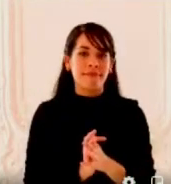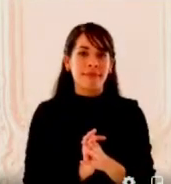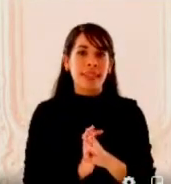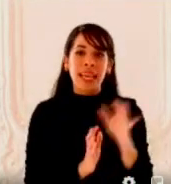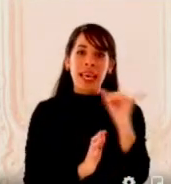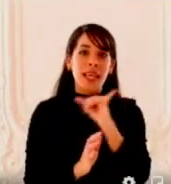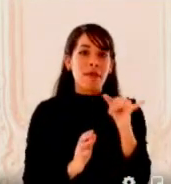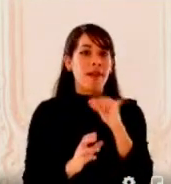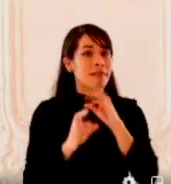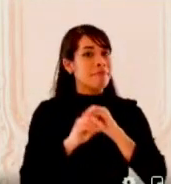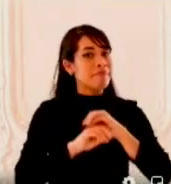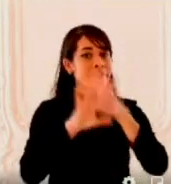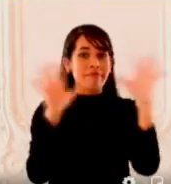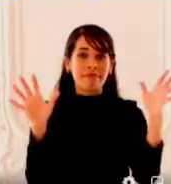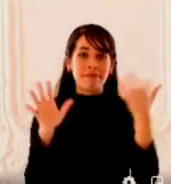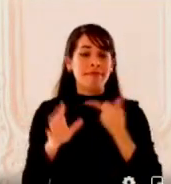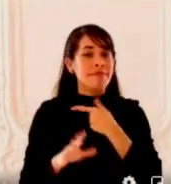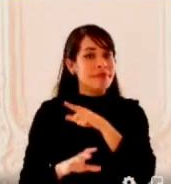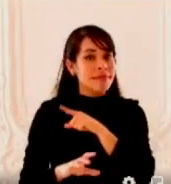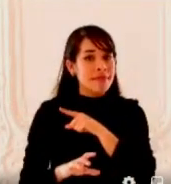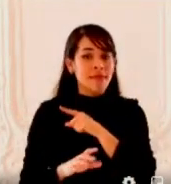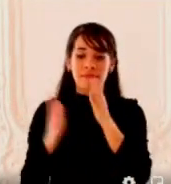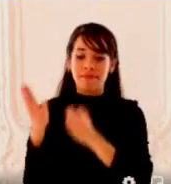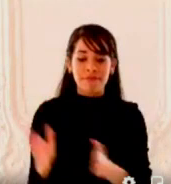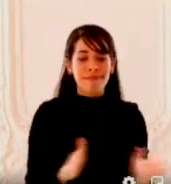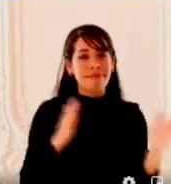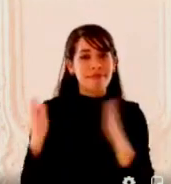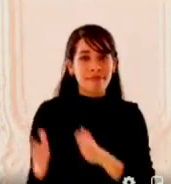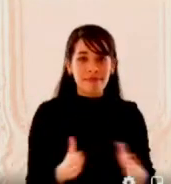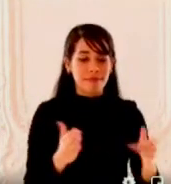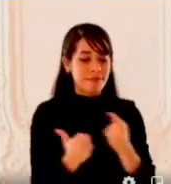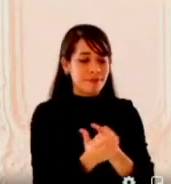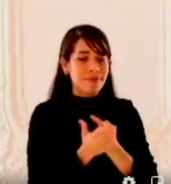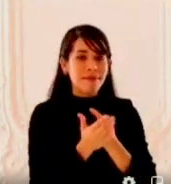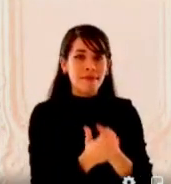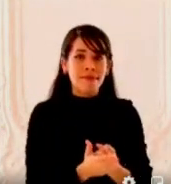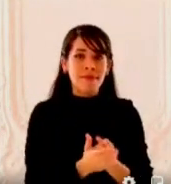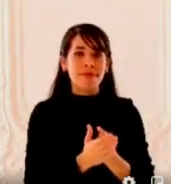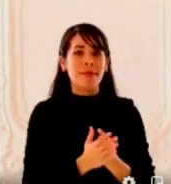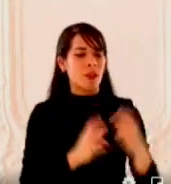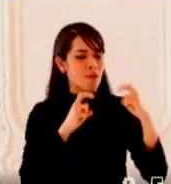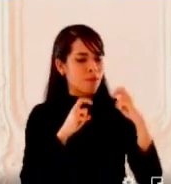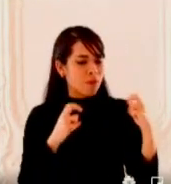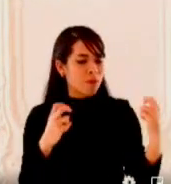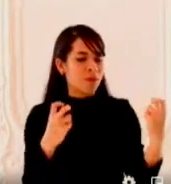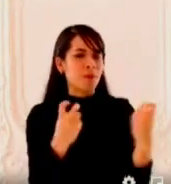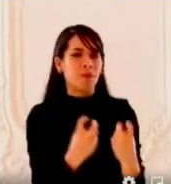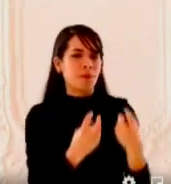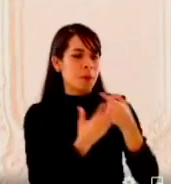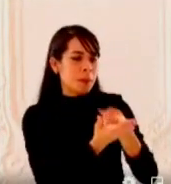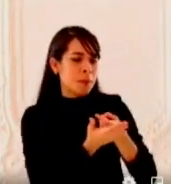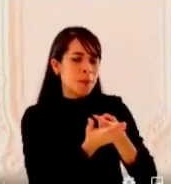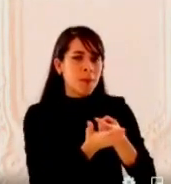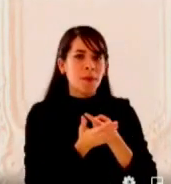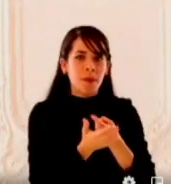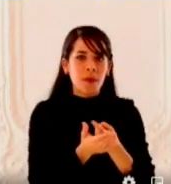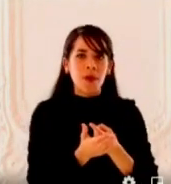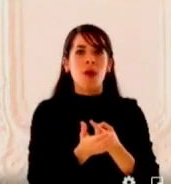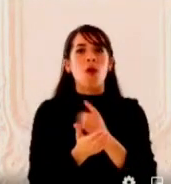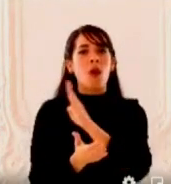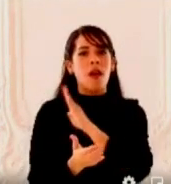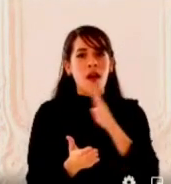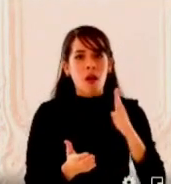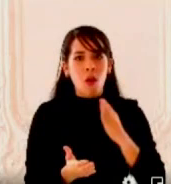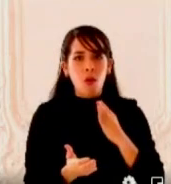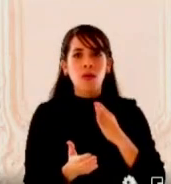obviamente nosotros vamos a estar en un proceso de diálogo con la Junta. Yo personalmente ya he tenido comunicación con